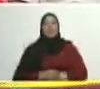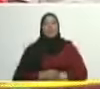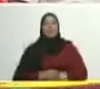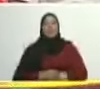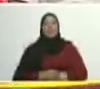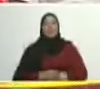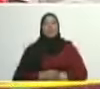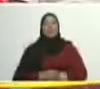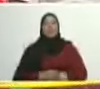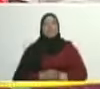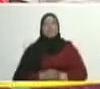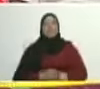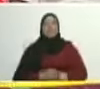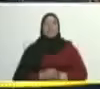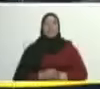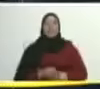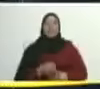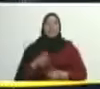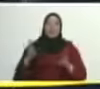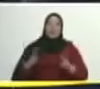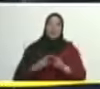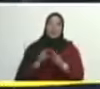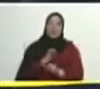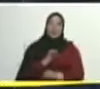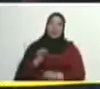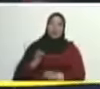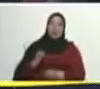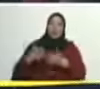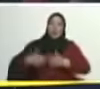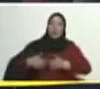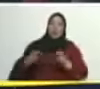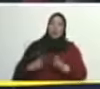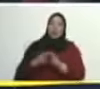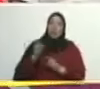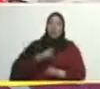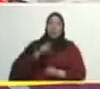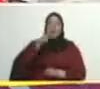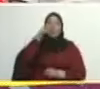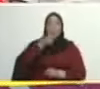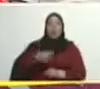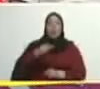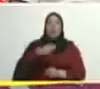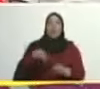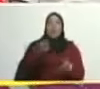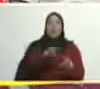efectivamente ese encuentro en privado es necesario y tiene que repetirse.